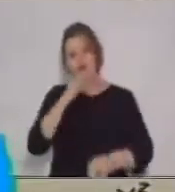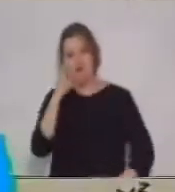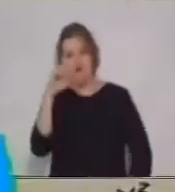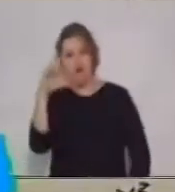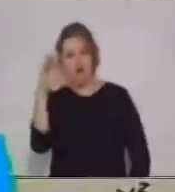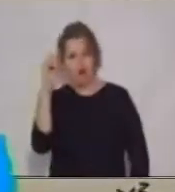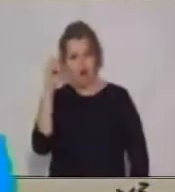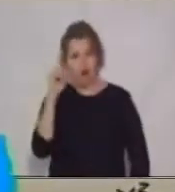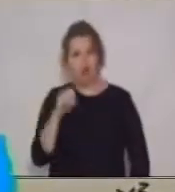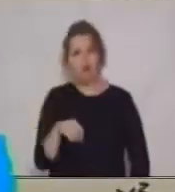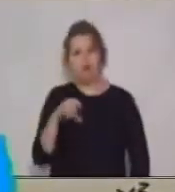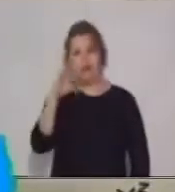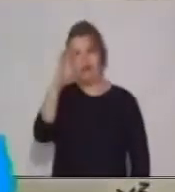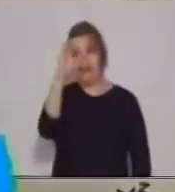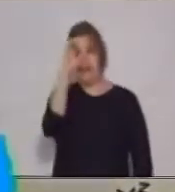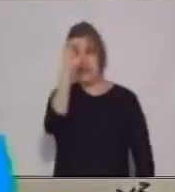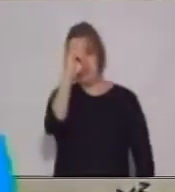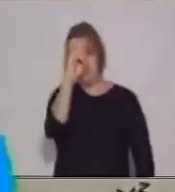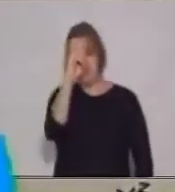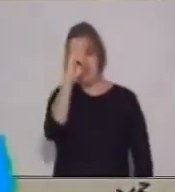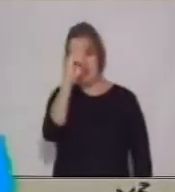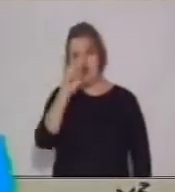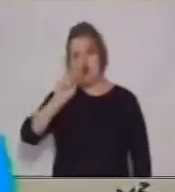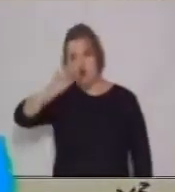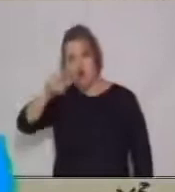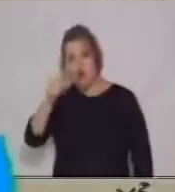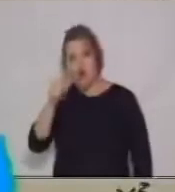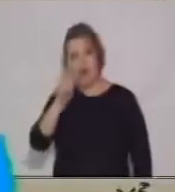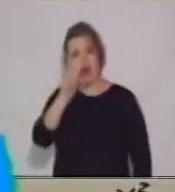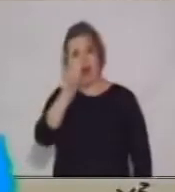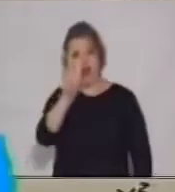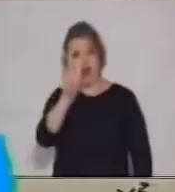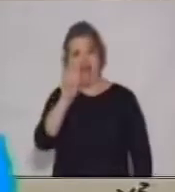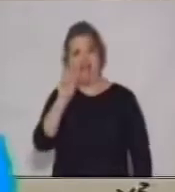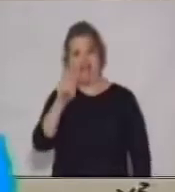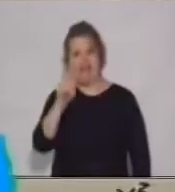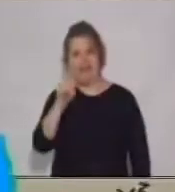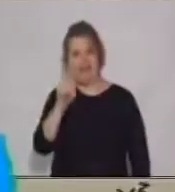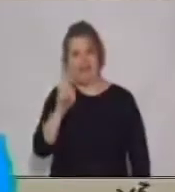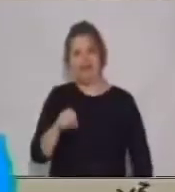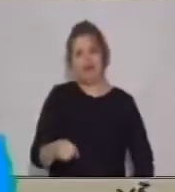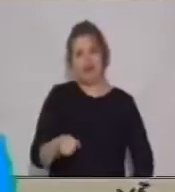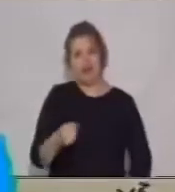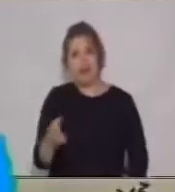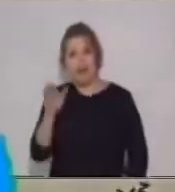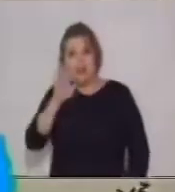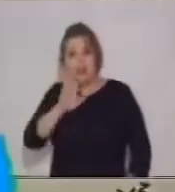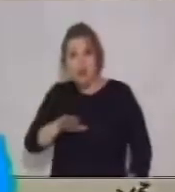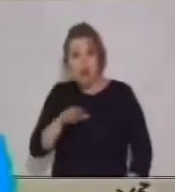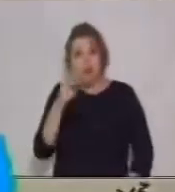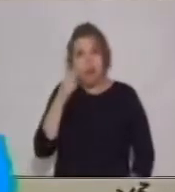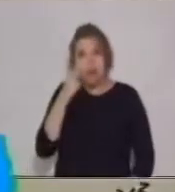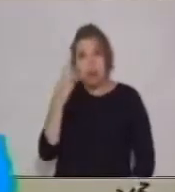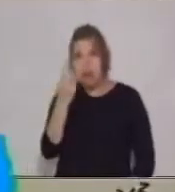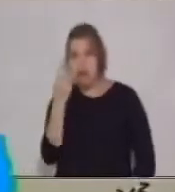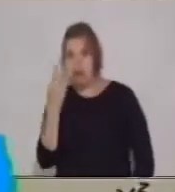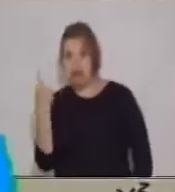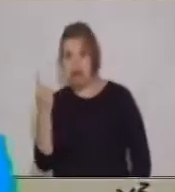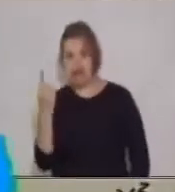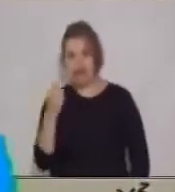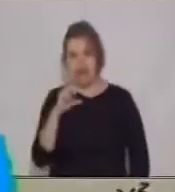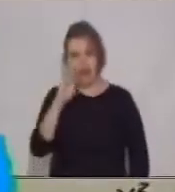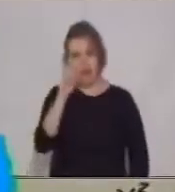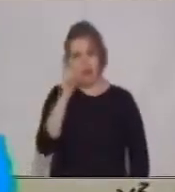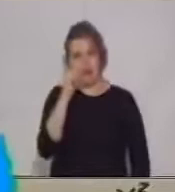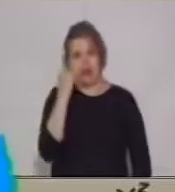0,2 y también la directriz. La directriz es un segmento de recta que no pertenece a